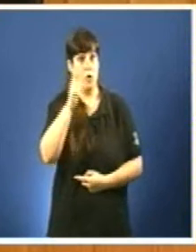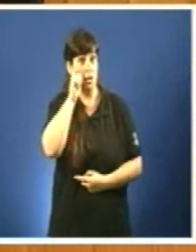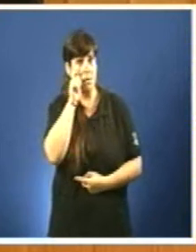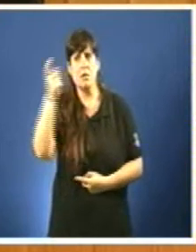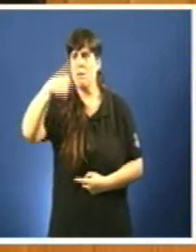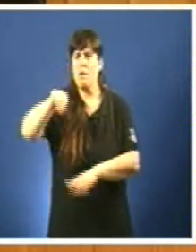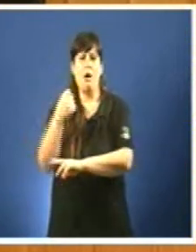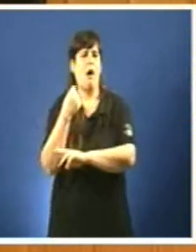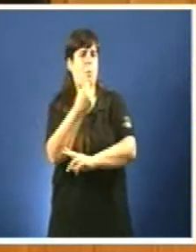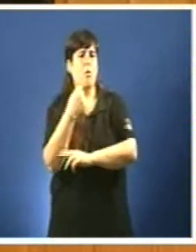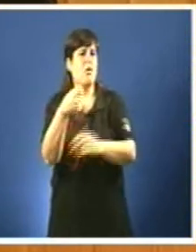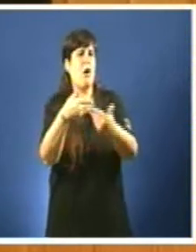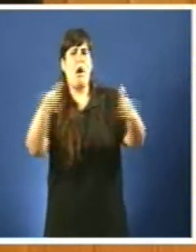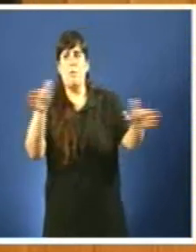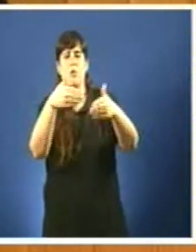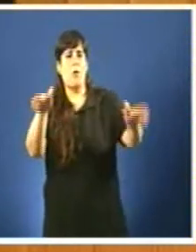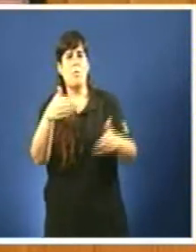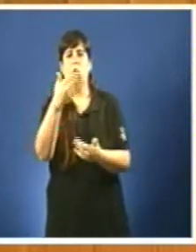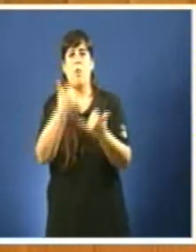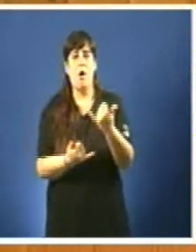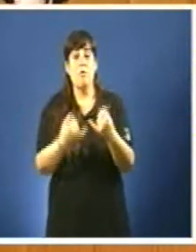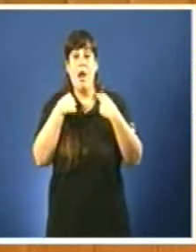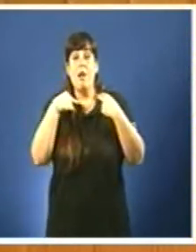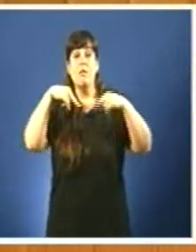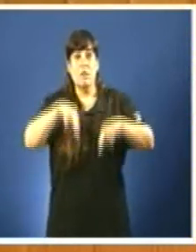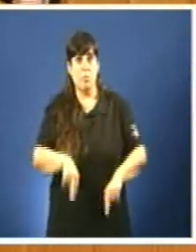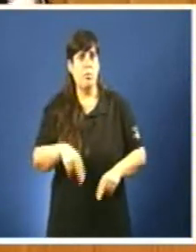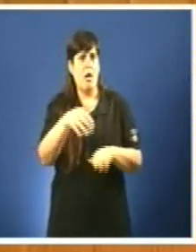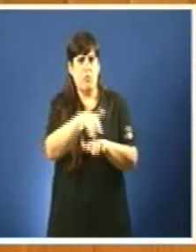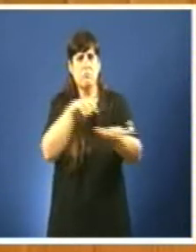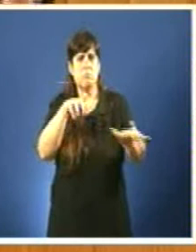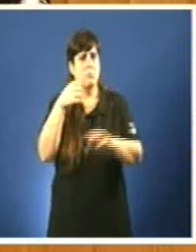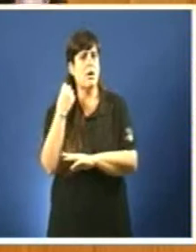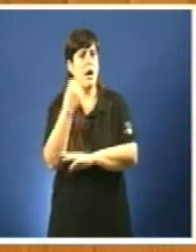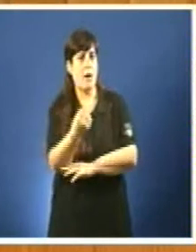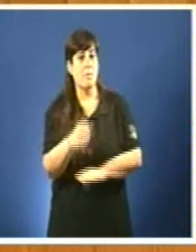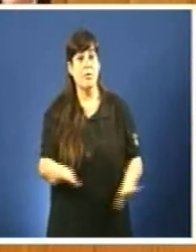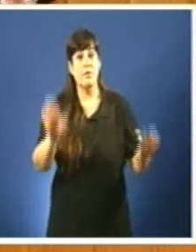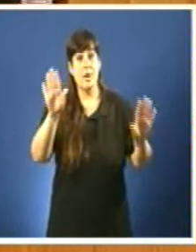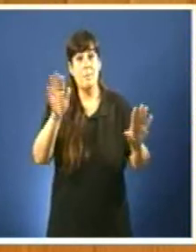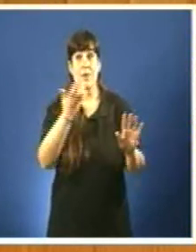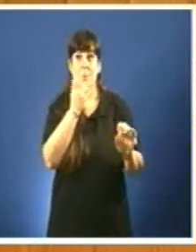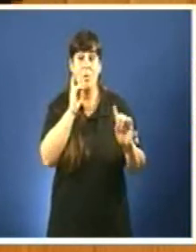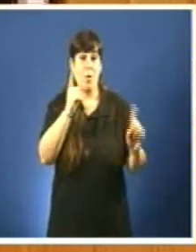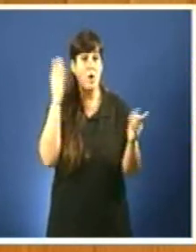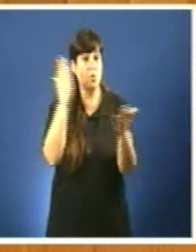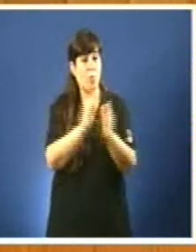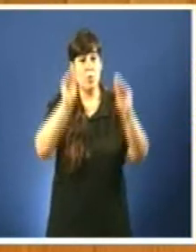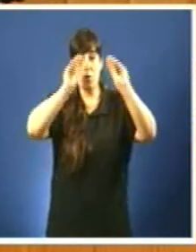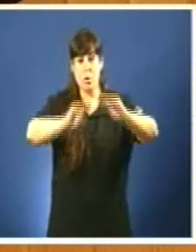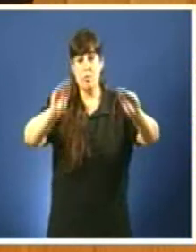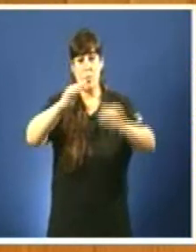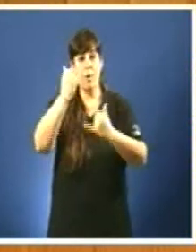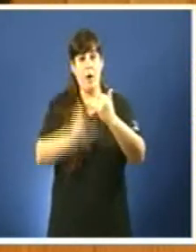que acá teñan o respaldo de máis dun tercio dos diputados. A Comisión de Investigación polos cursos de formación tivo o respaldo de máis